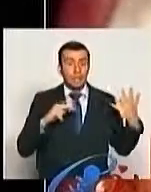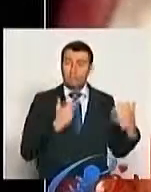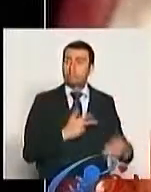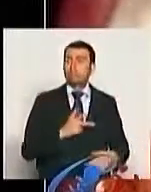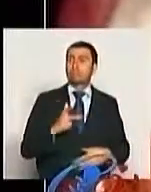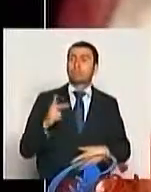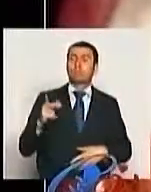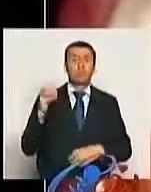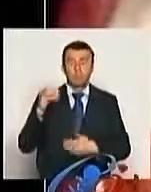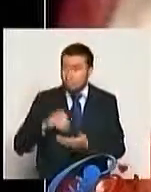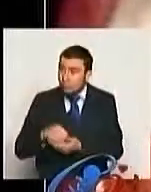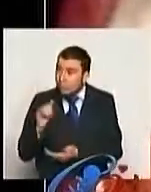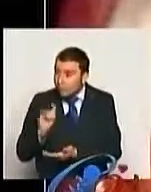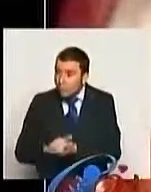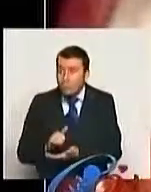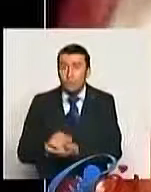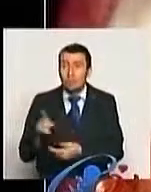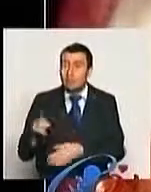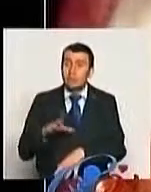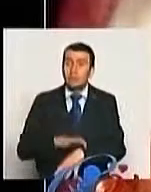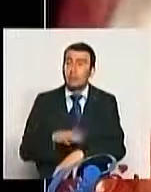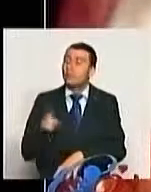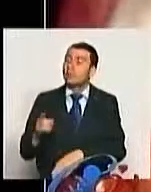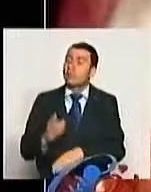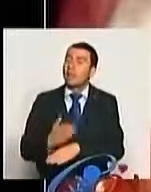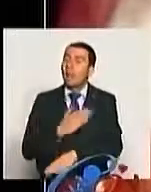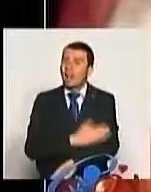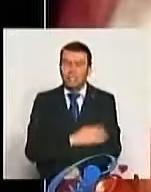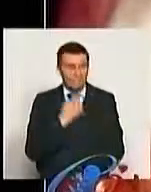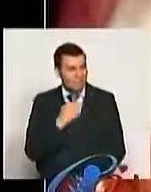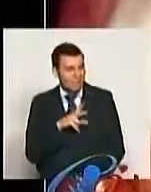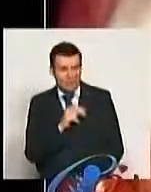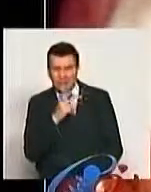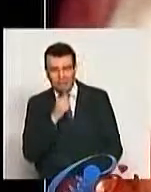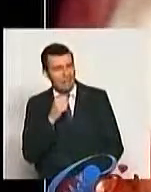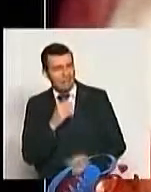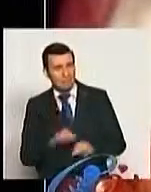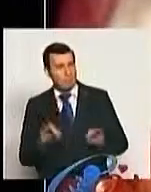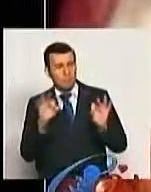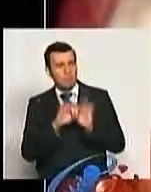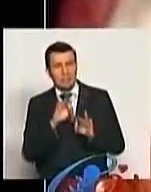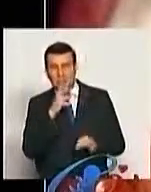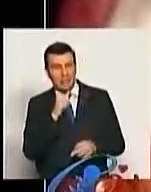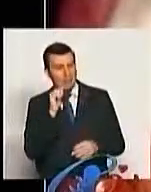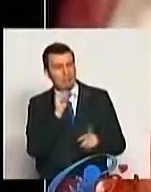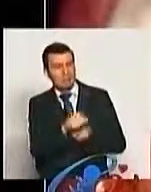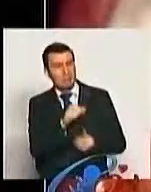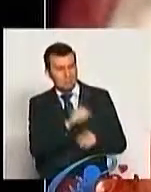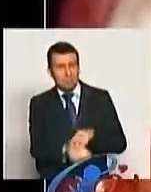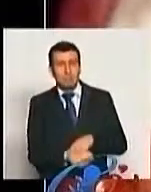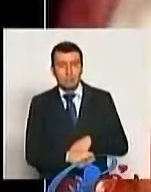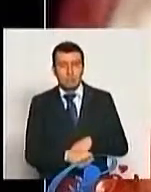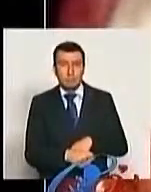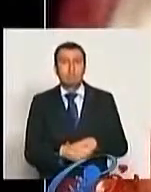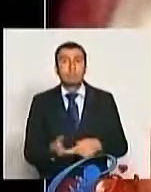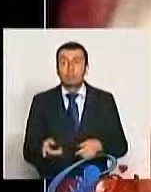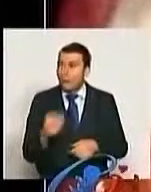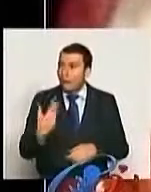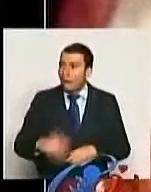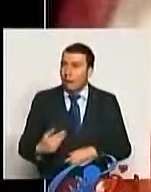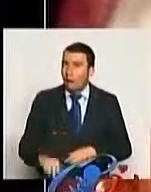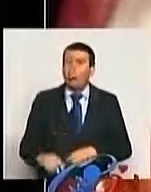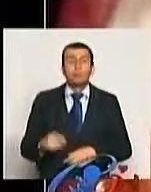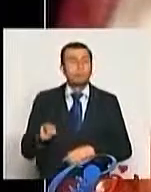recibió el mismo médico que en algún momento le había restado total importancia a su patología. Dejó una